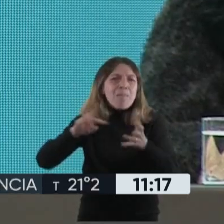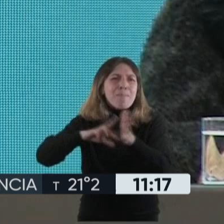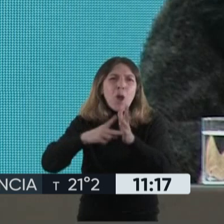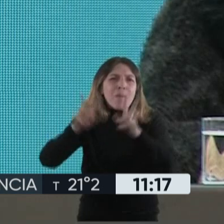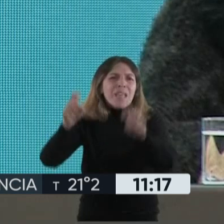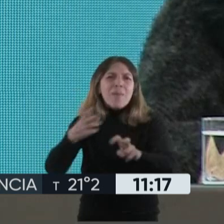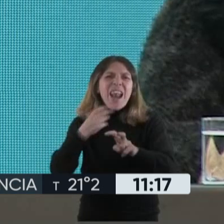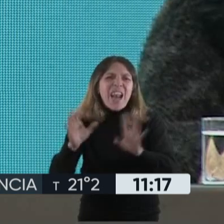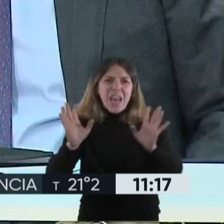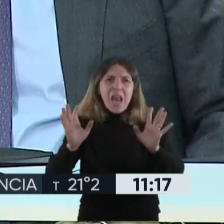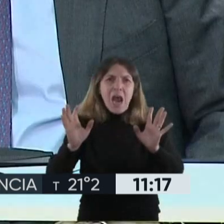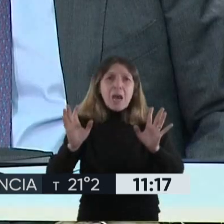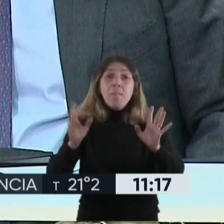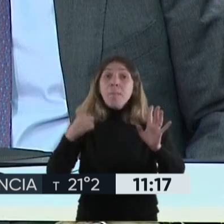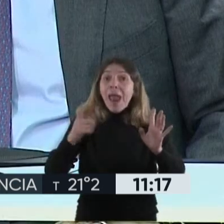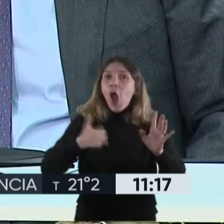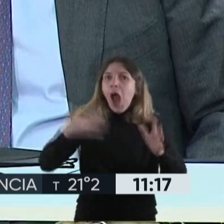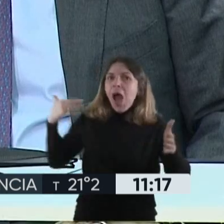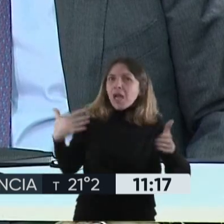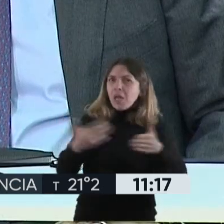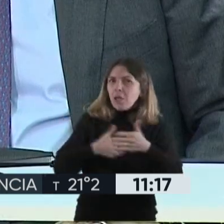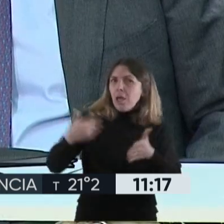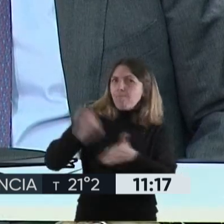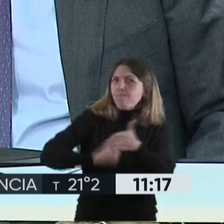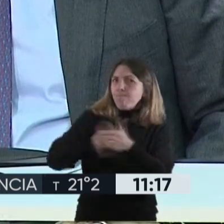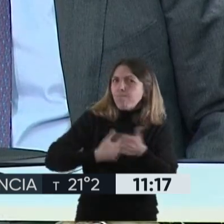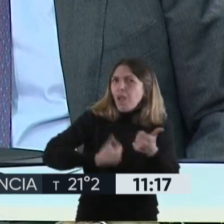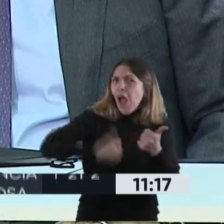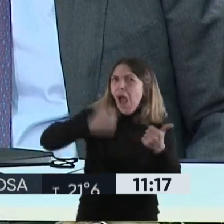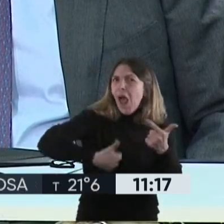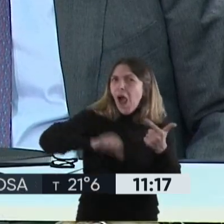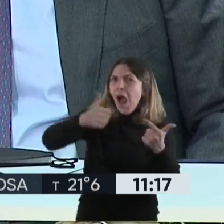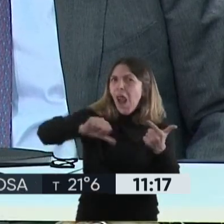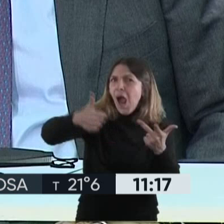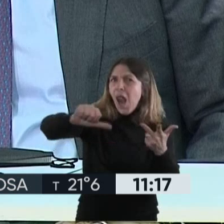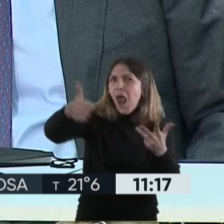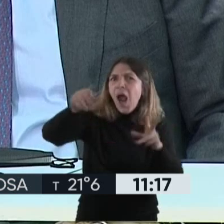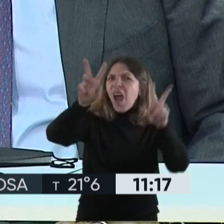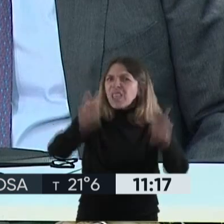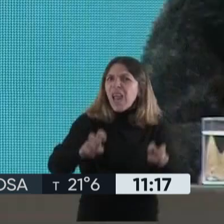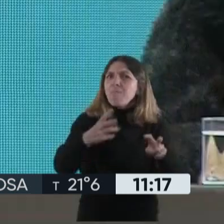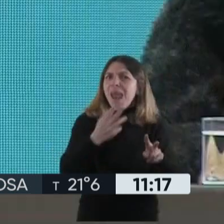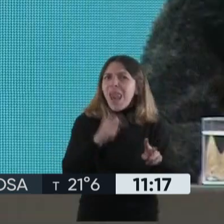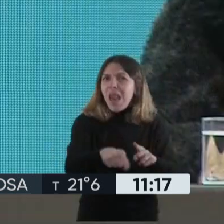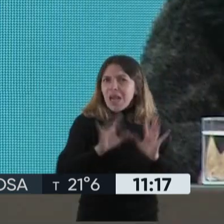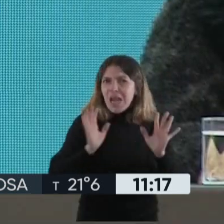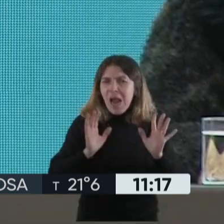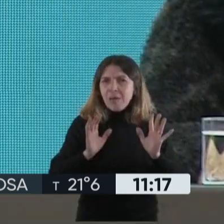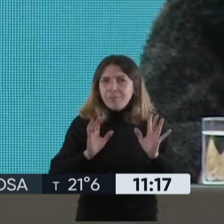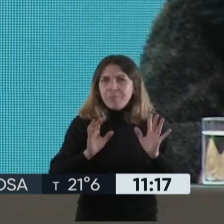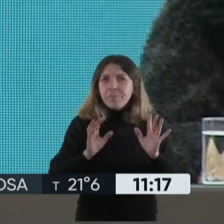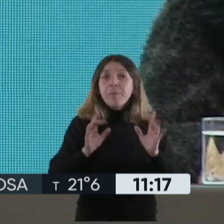sin embargo, la Argentina viene haciendo frente de manera exitosa a esa crisis internacional de la energía.